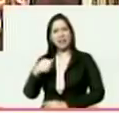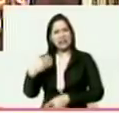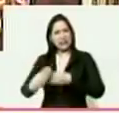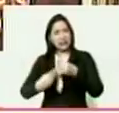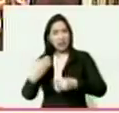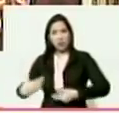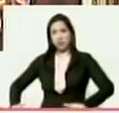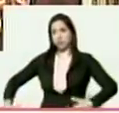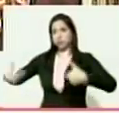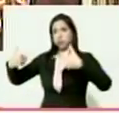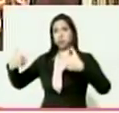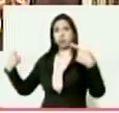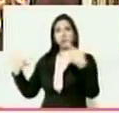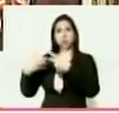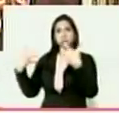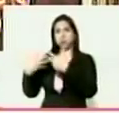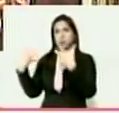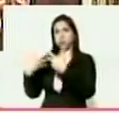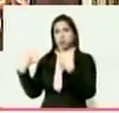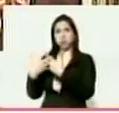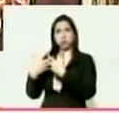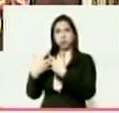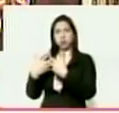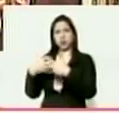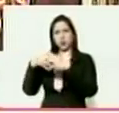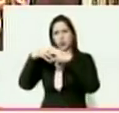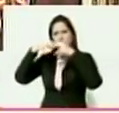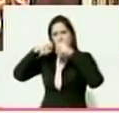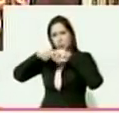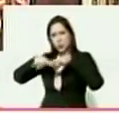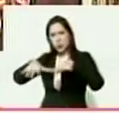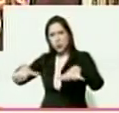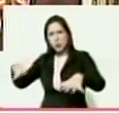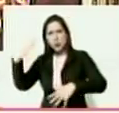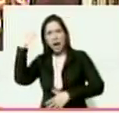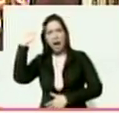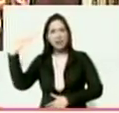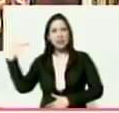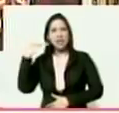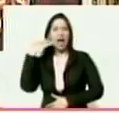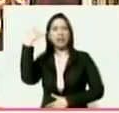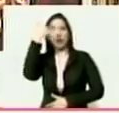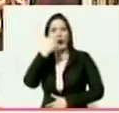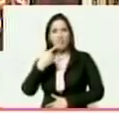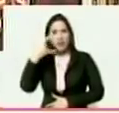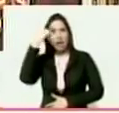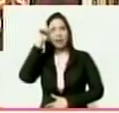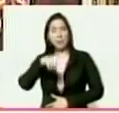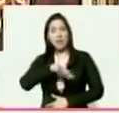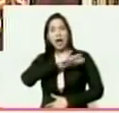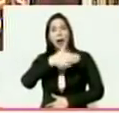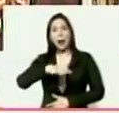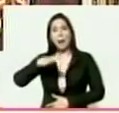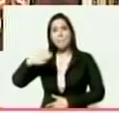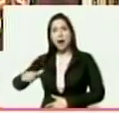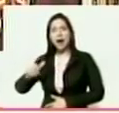prácticamente a los continentes asiáticos, africanos, inclusive al mar Atlántico.